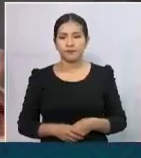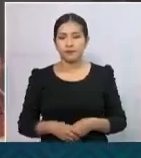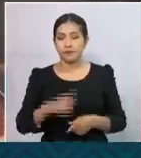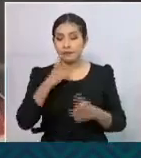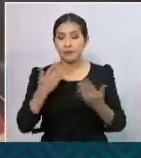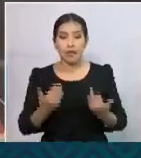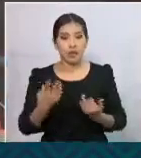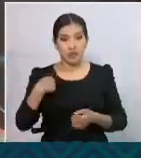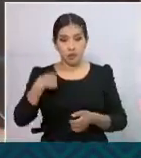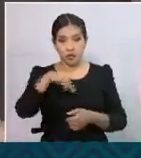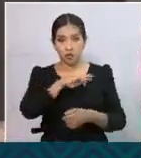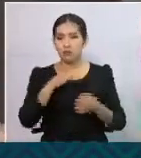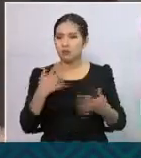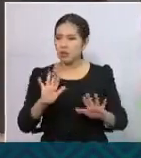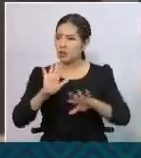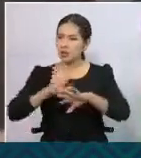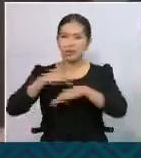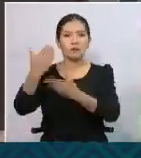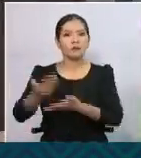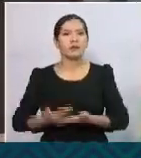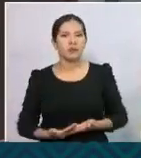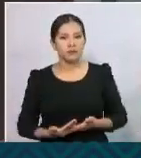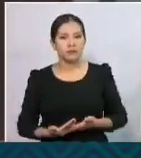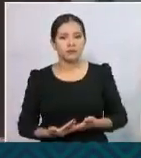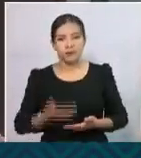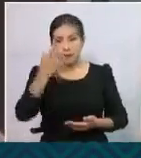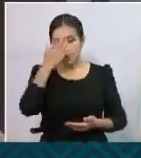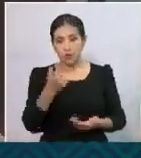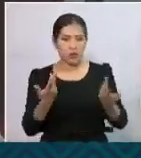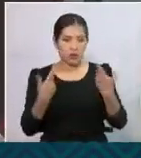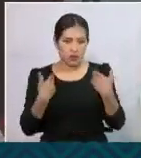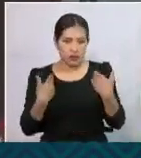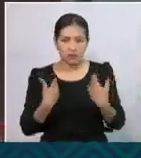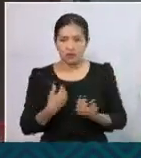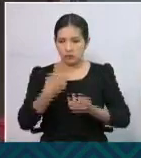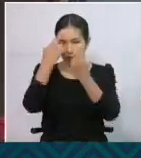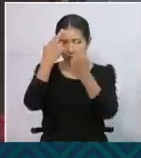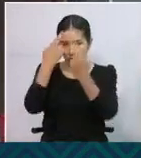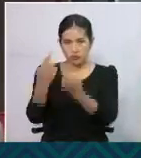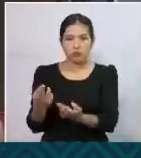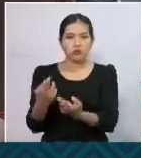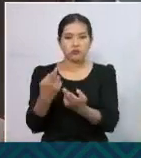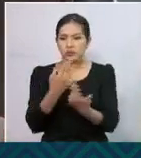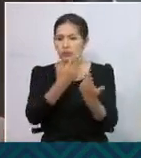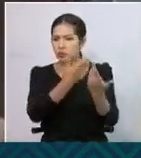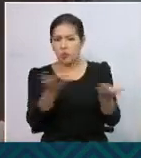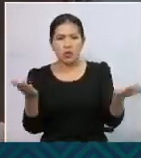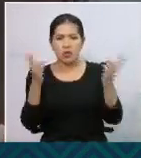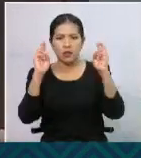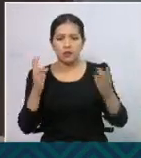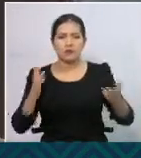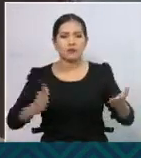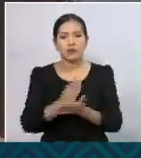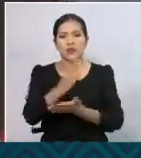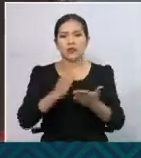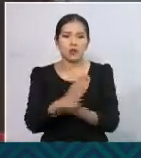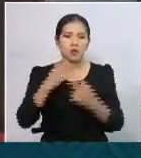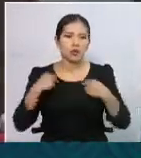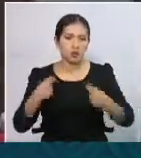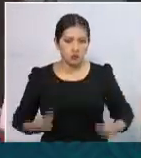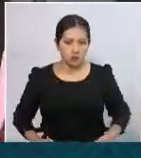Nosotros hemos hecho la invitación porque tenemos un respeto a todo lo que significa derechos humanos.